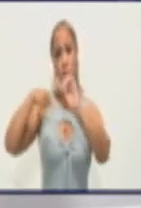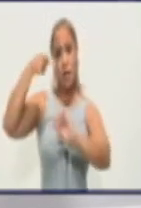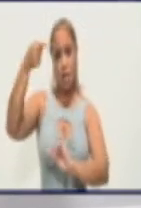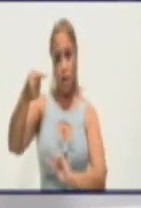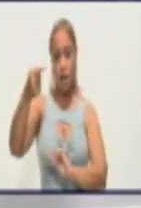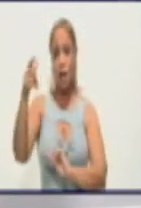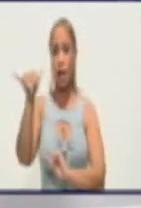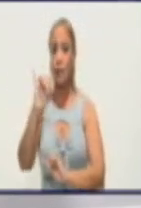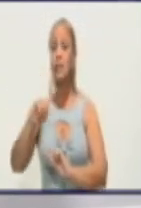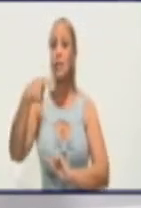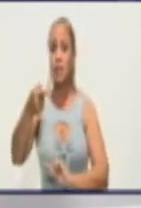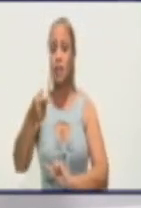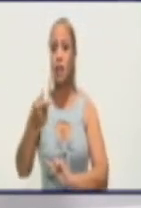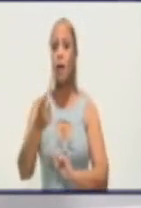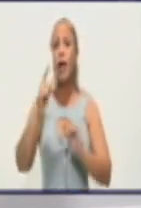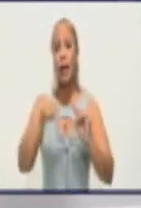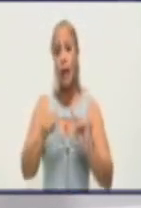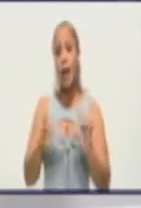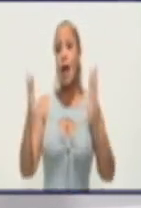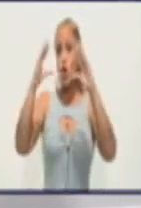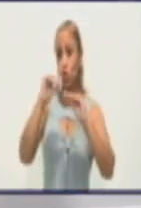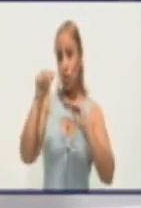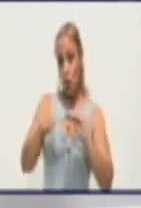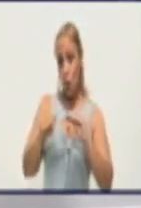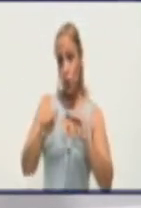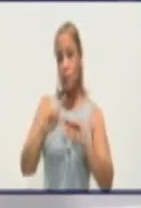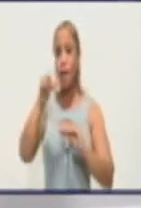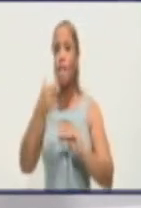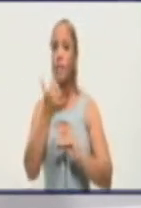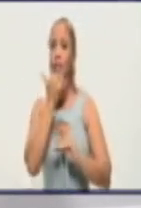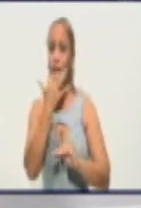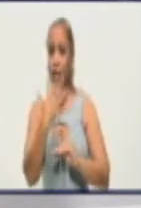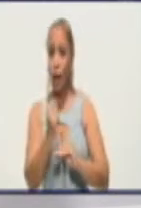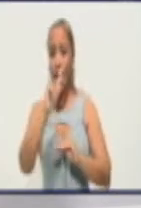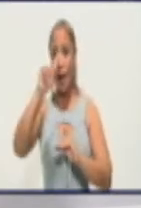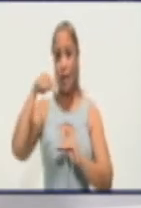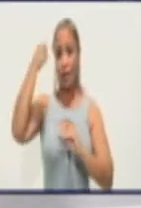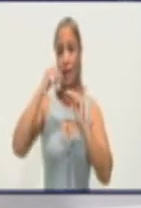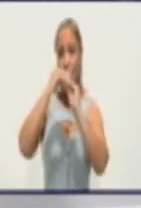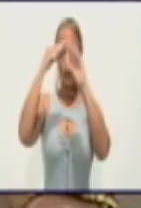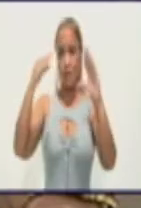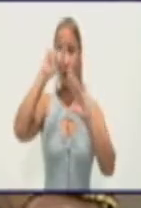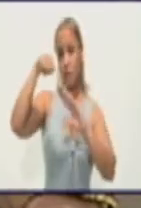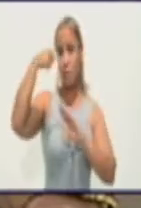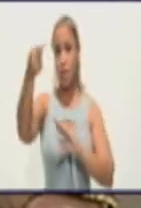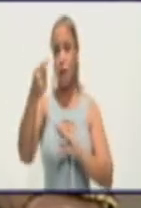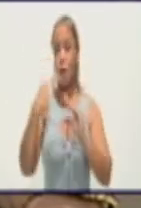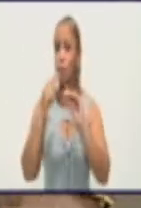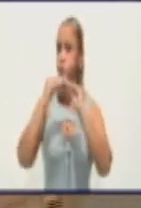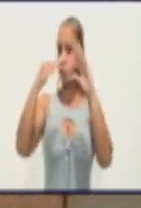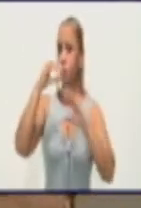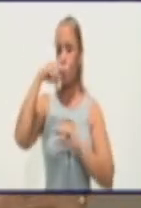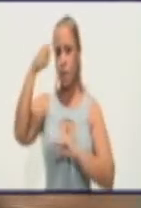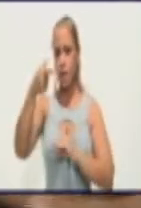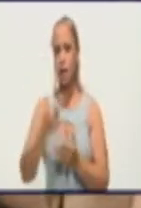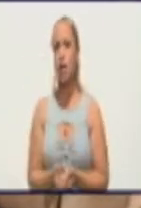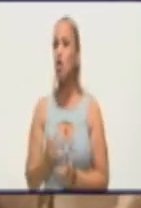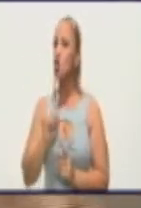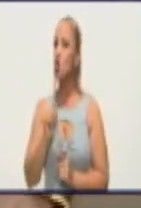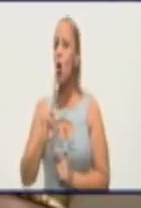y el que le toca en la noche de hoy se afectaría en el día de mañana por lan por el día mañana quiere decir no